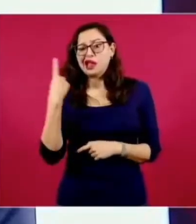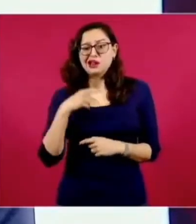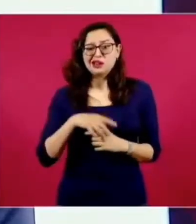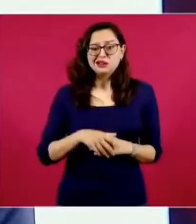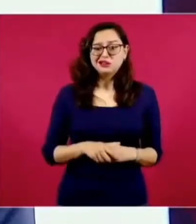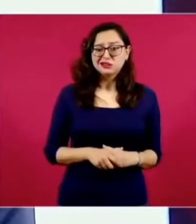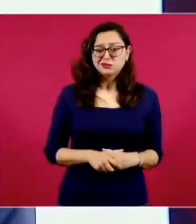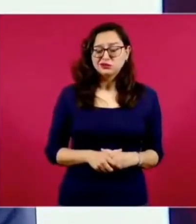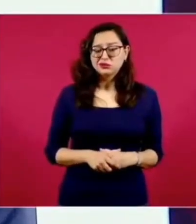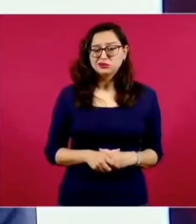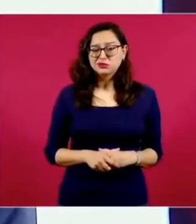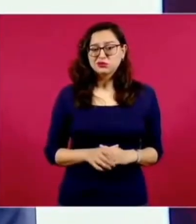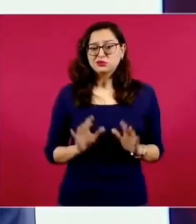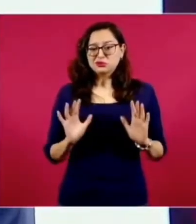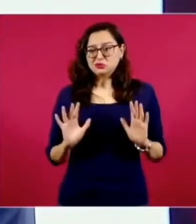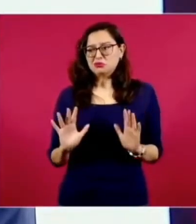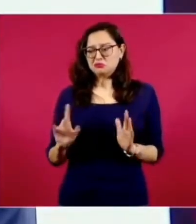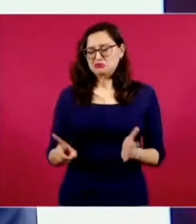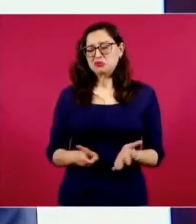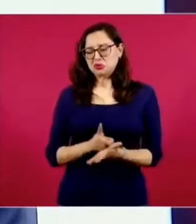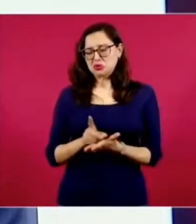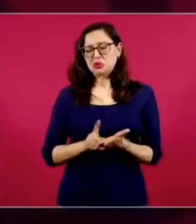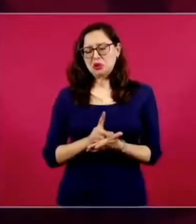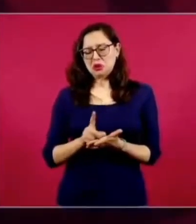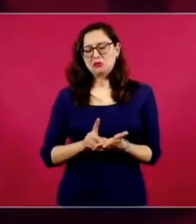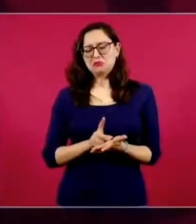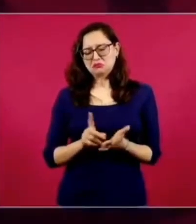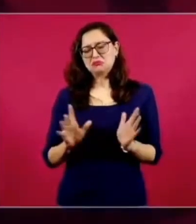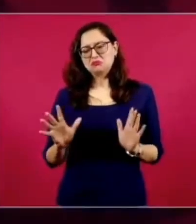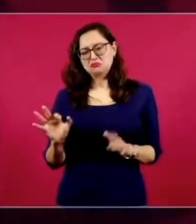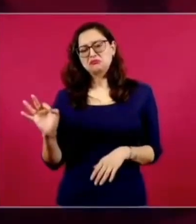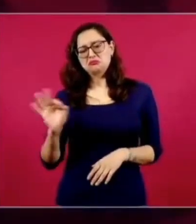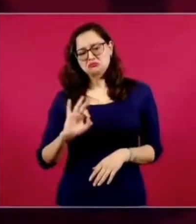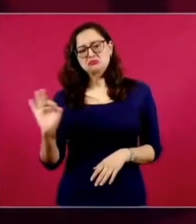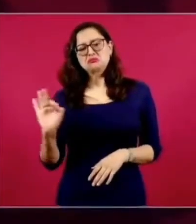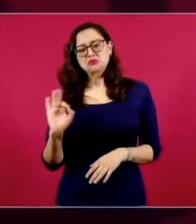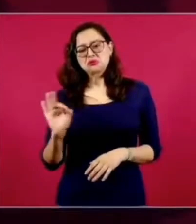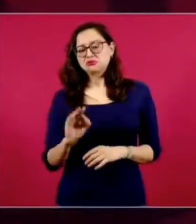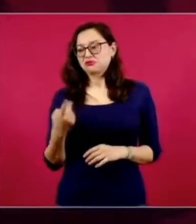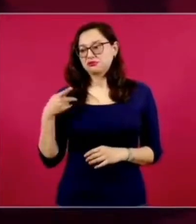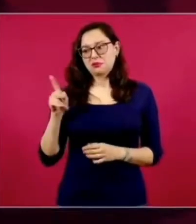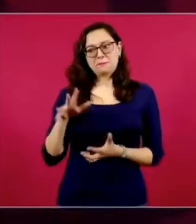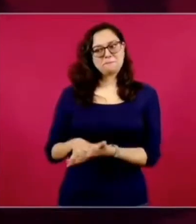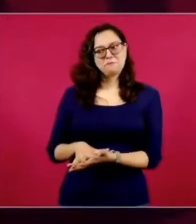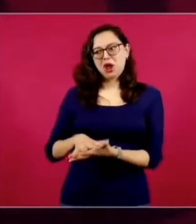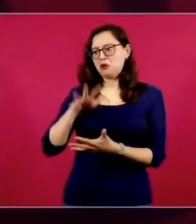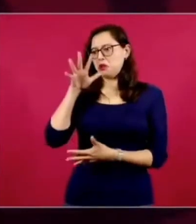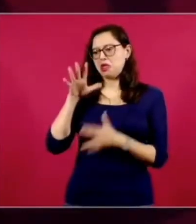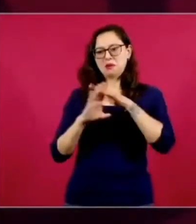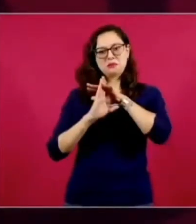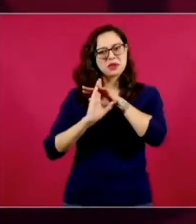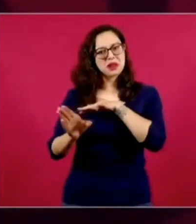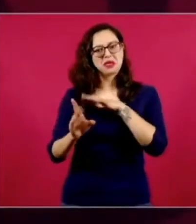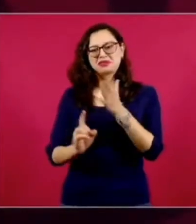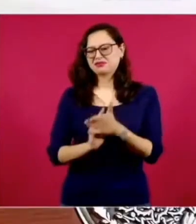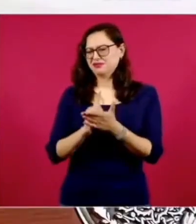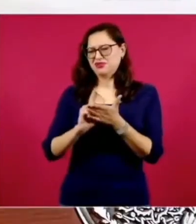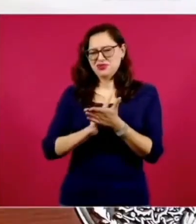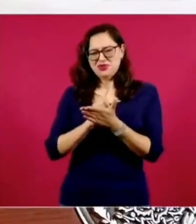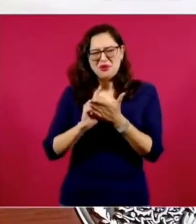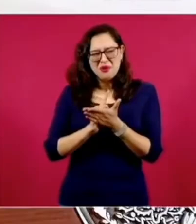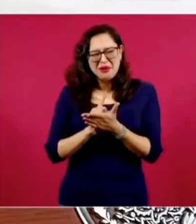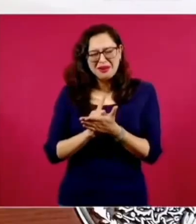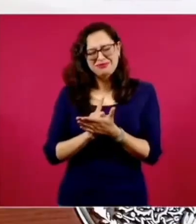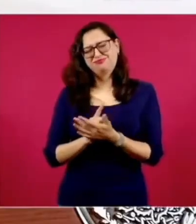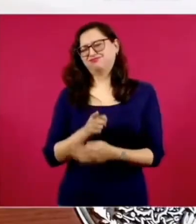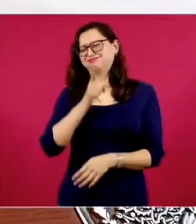de una minoría. La mayoría de los migrantes van a buscarse